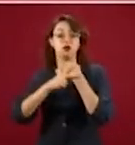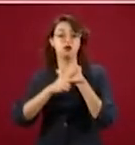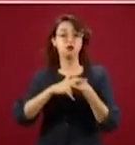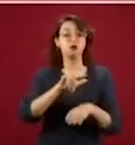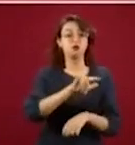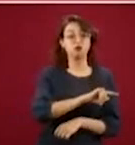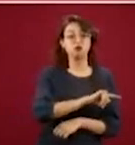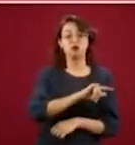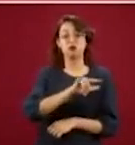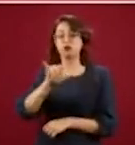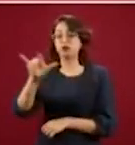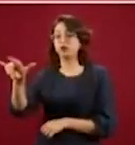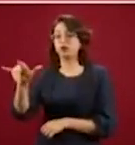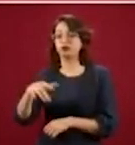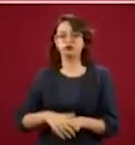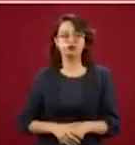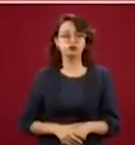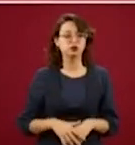de lujo,